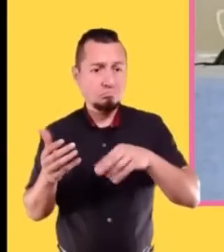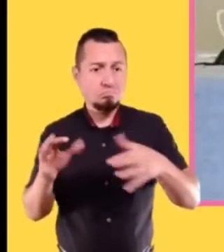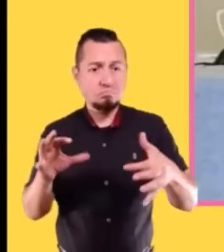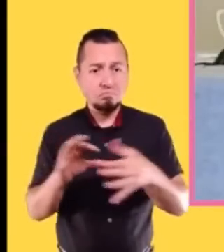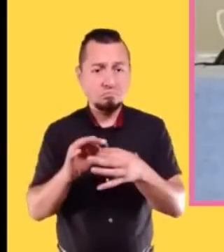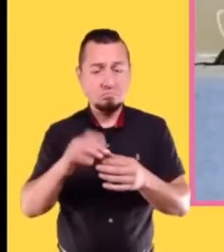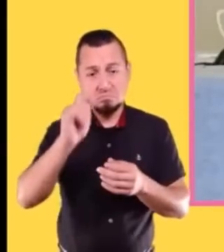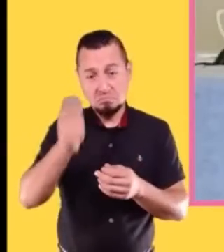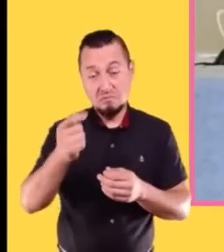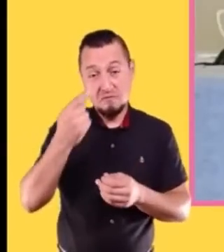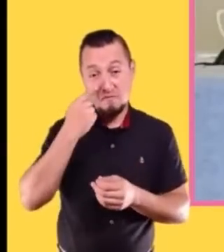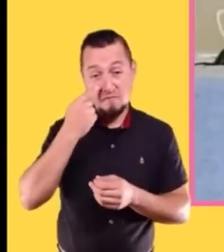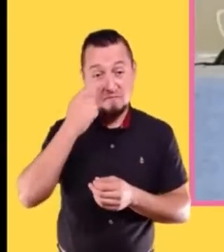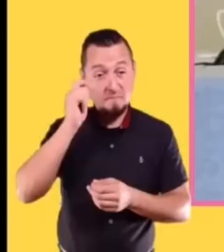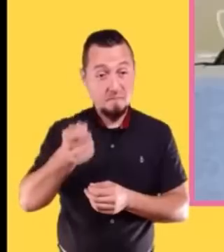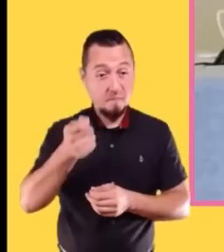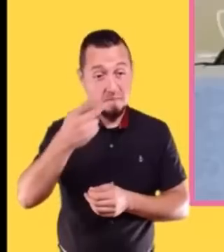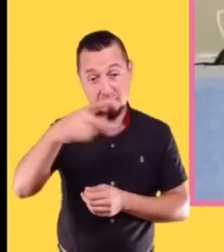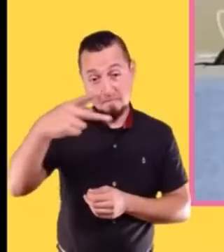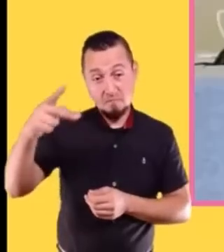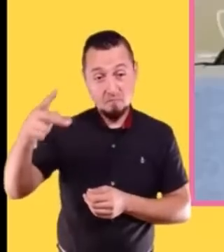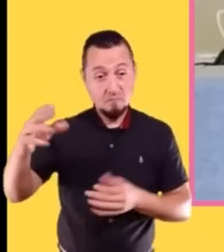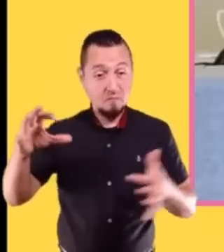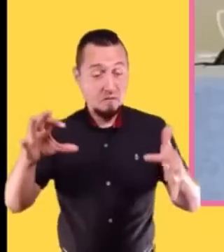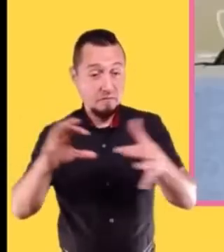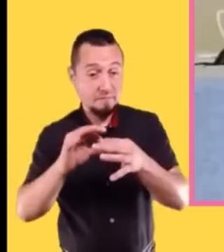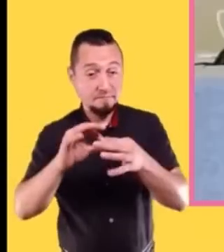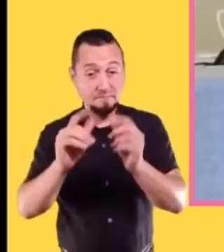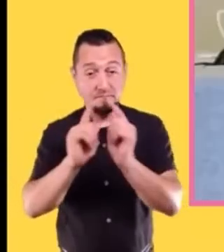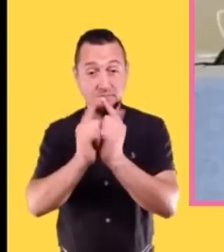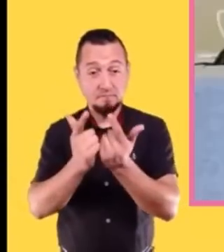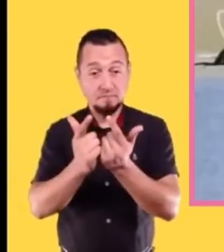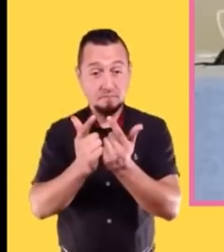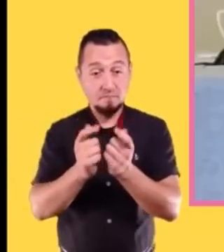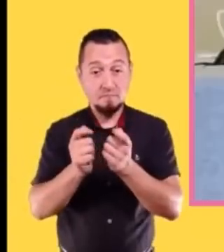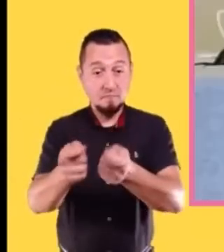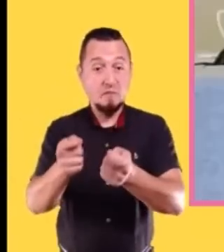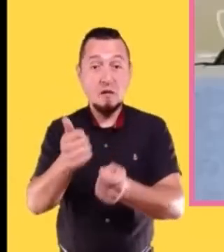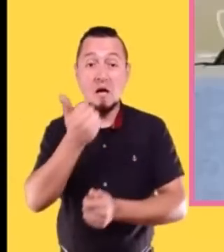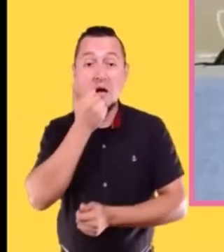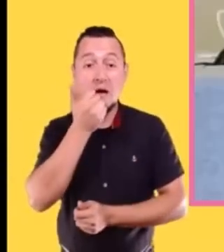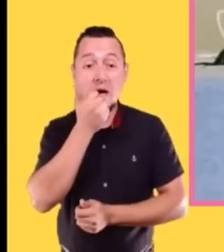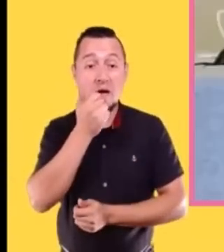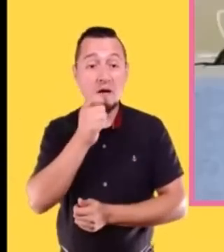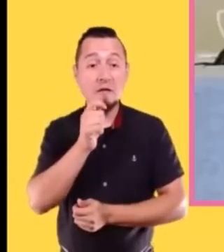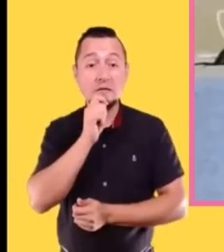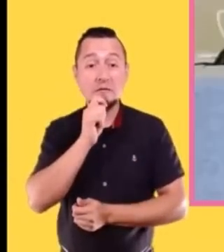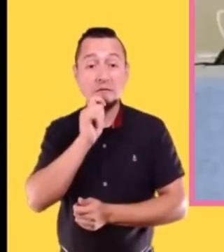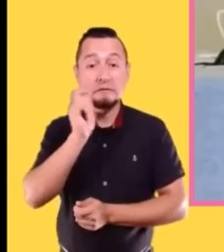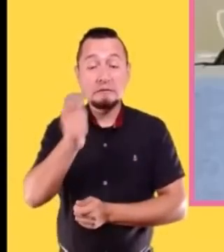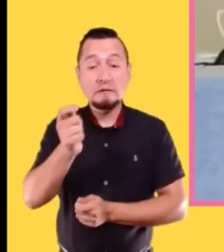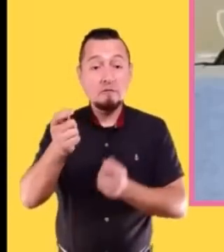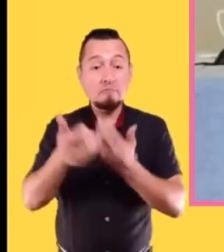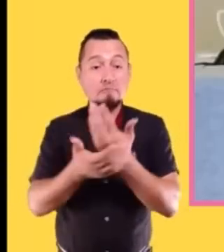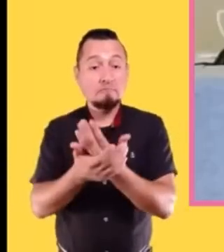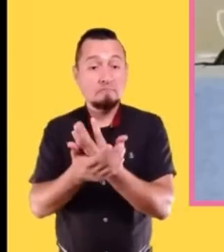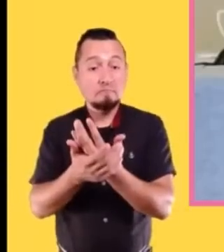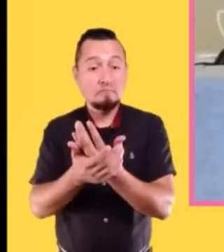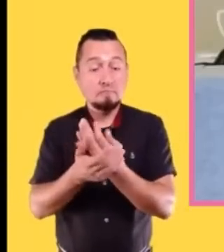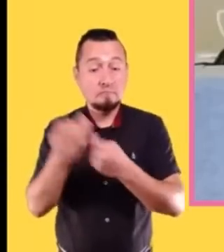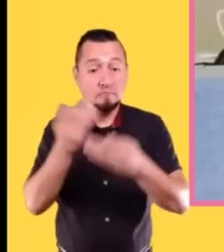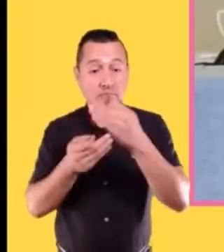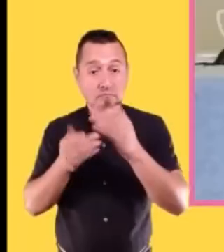fíjense que el tema es que los libros no se le pueden entregar al alumno. Ese es el bloqueo de la resolución. Ya están